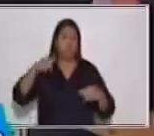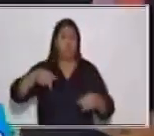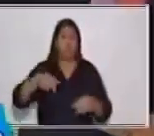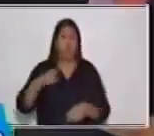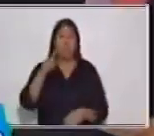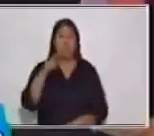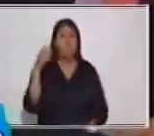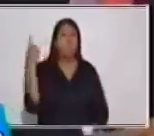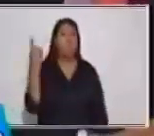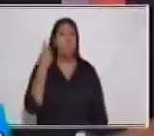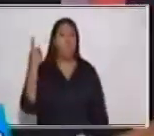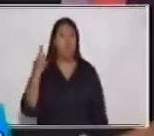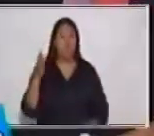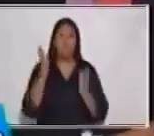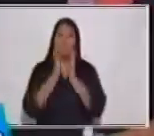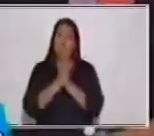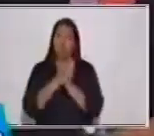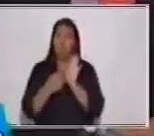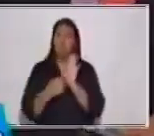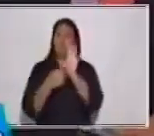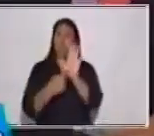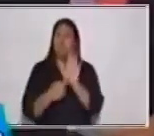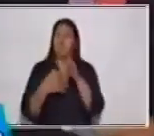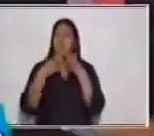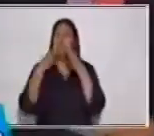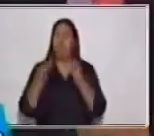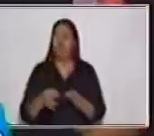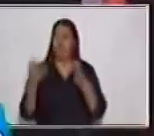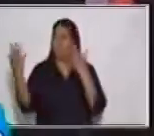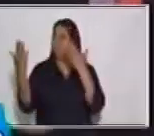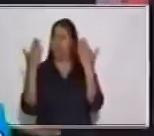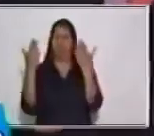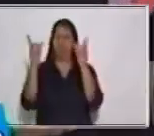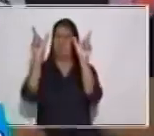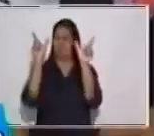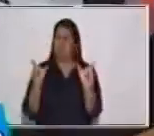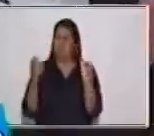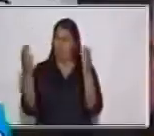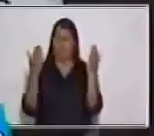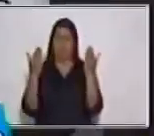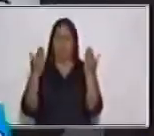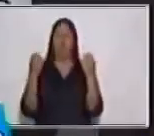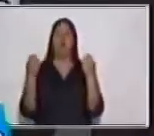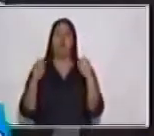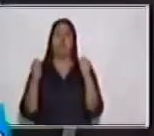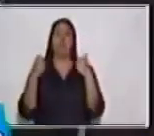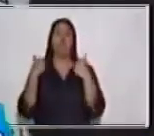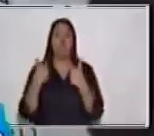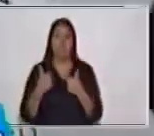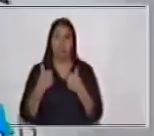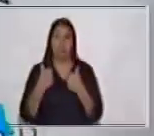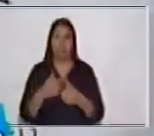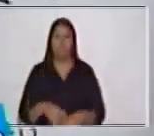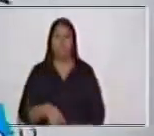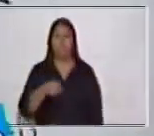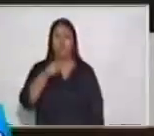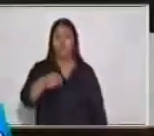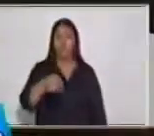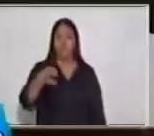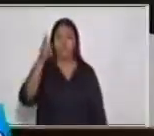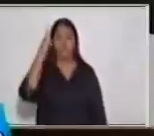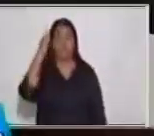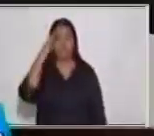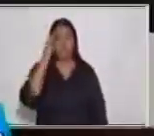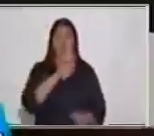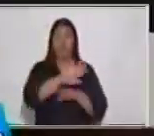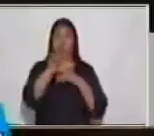la demostración para que puedas verificar que el trabajo está bien realizado. Ten presente de guardar